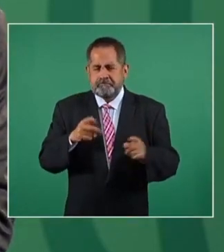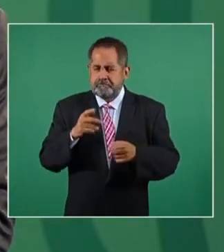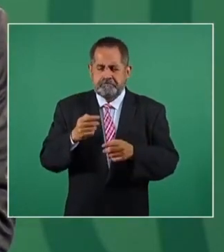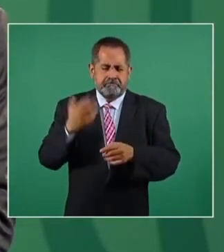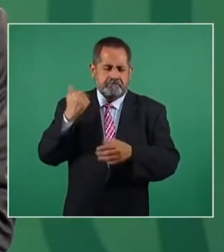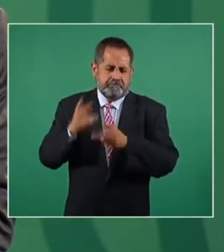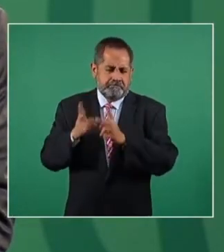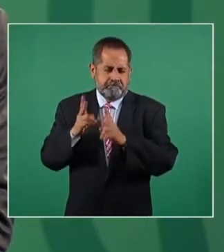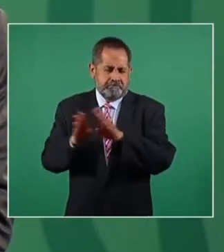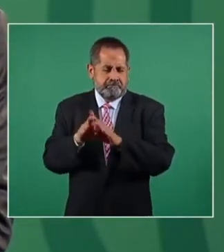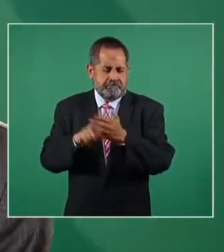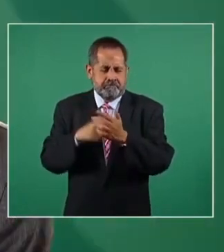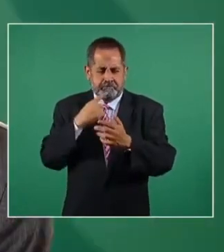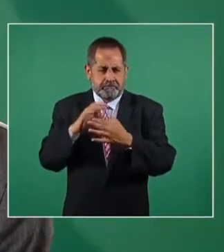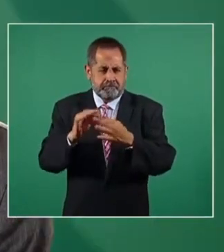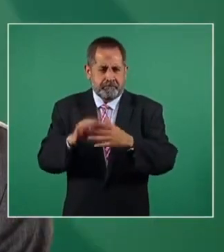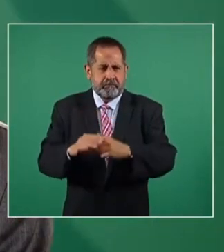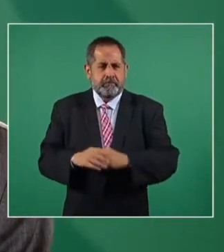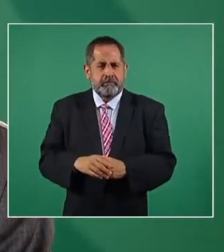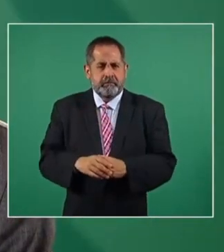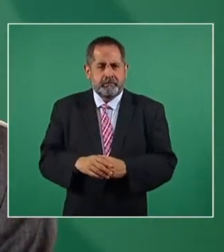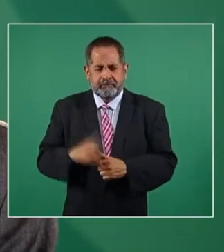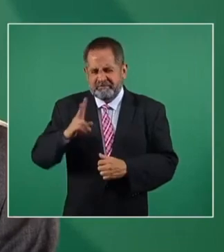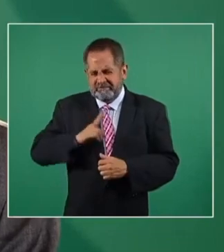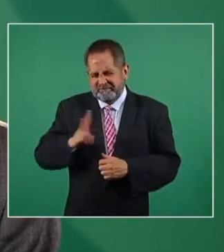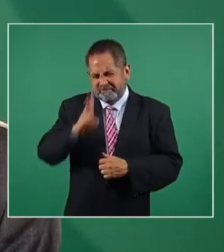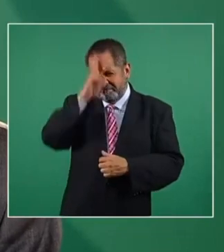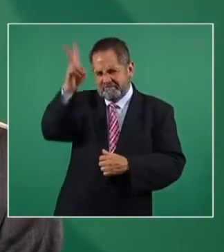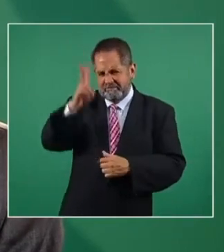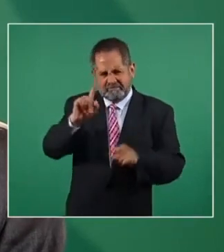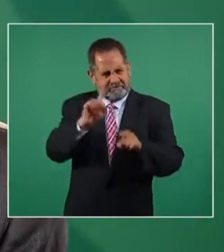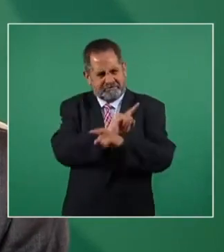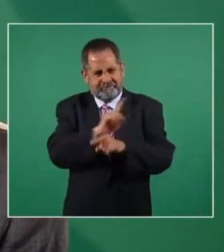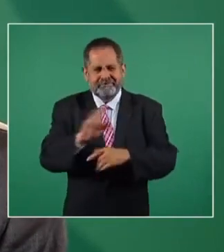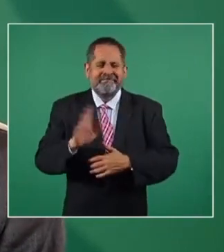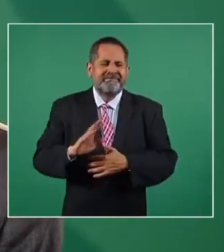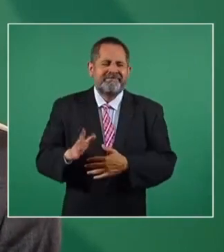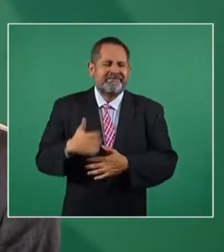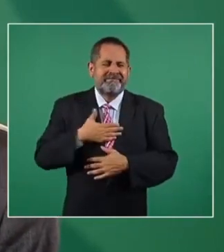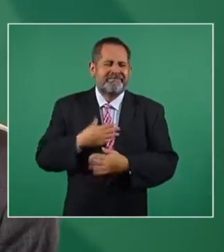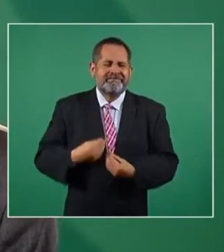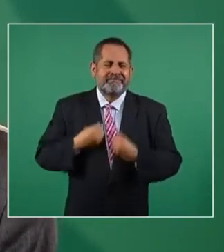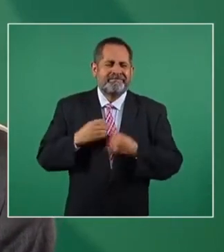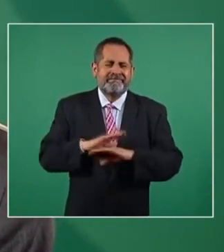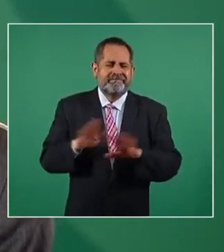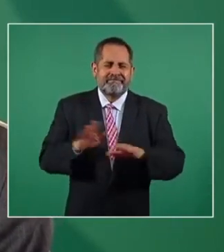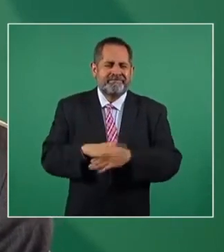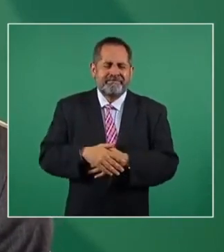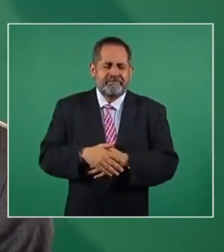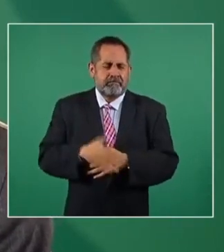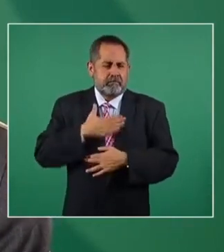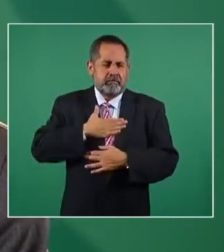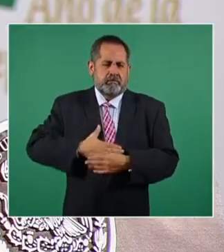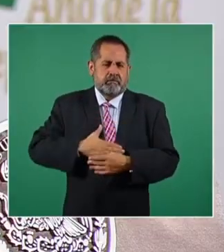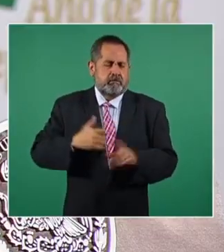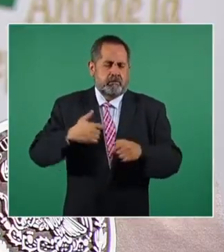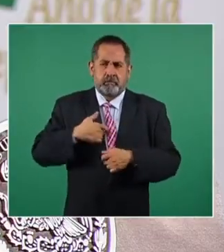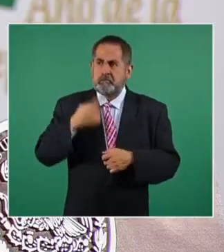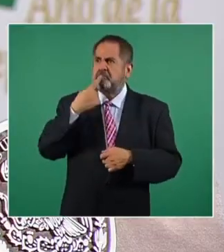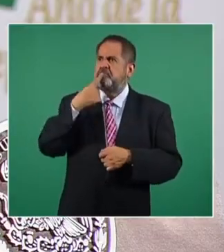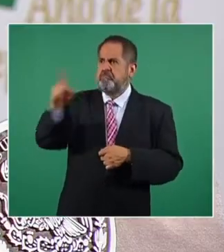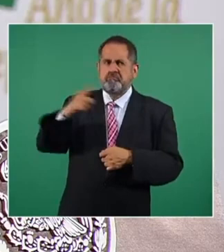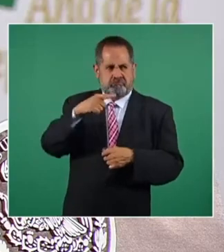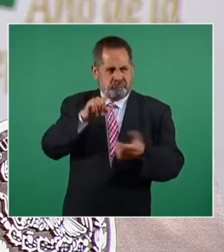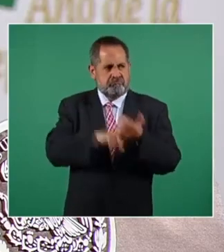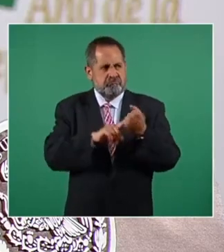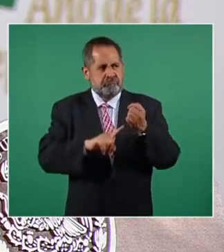que la venganza no debía ser el objeto de vida de una persona, sino más bien la justicia. Entonces no presentaré ninguna